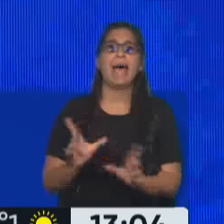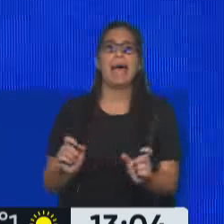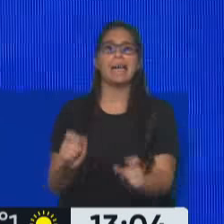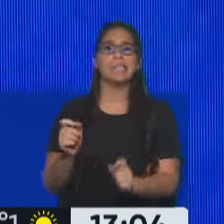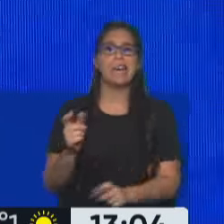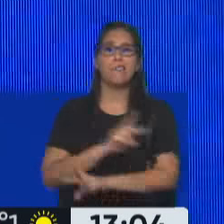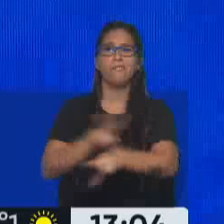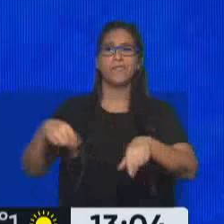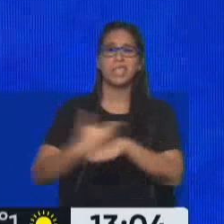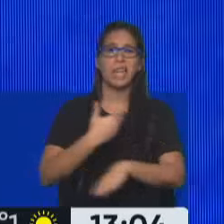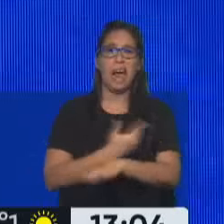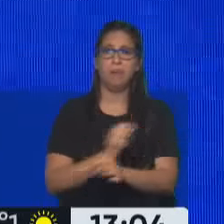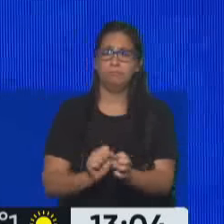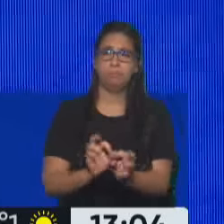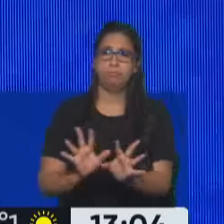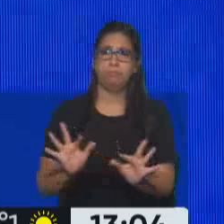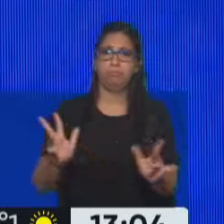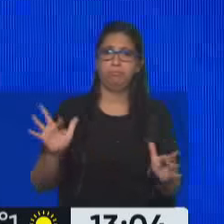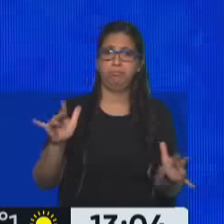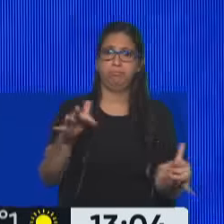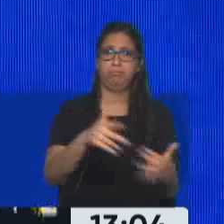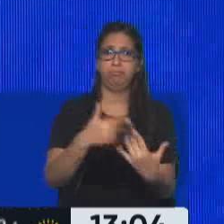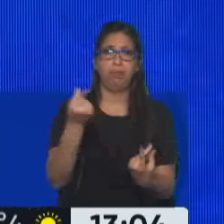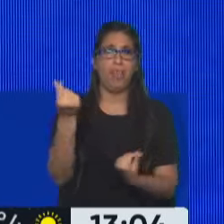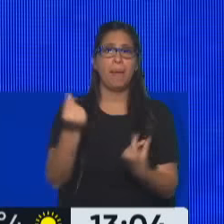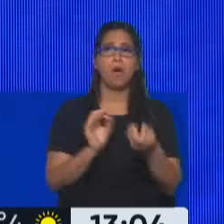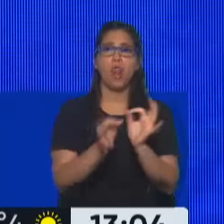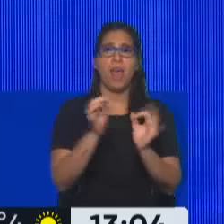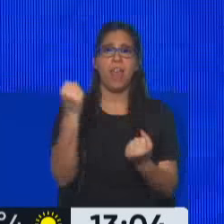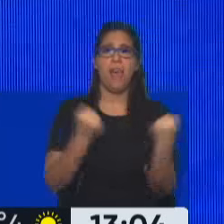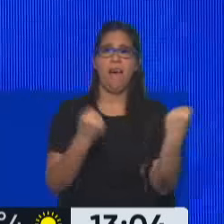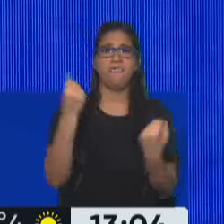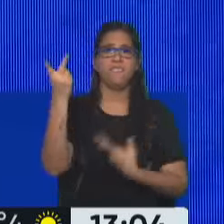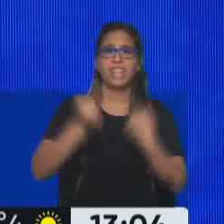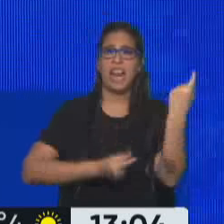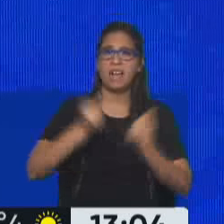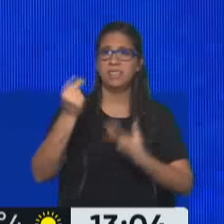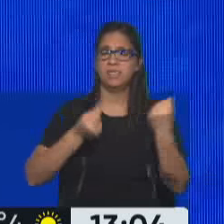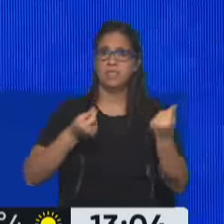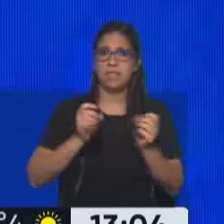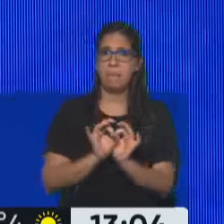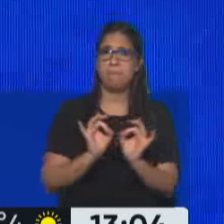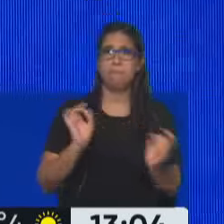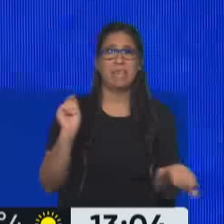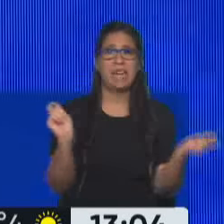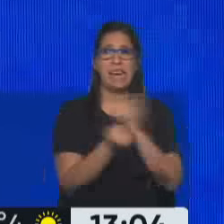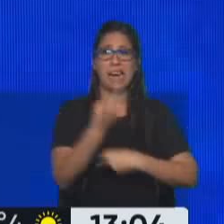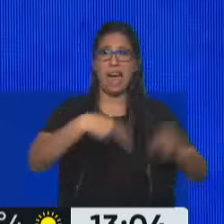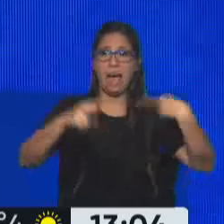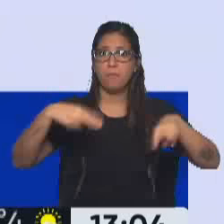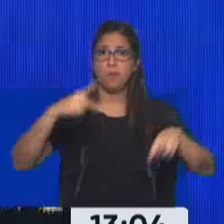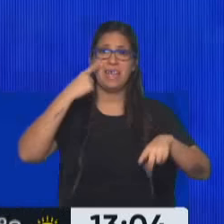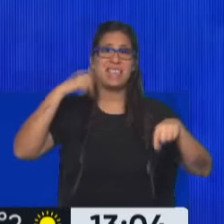y metástasis monetaria, financiera, cambiaria e